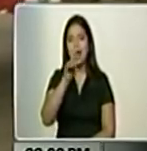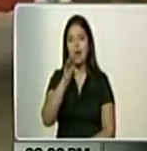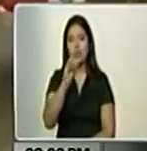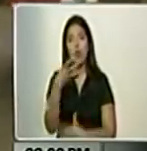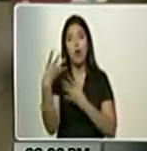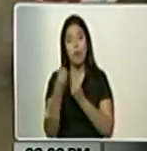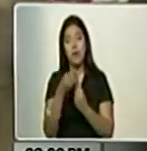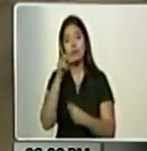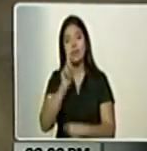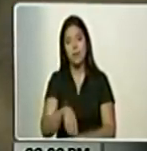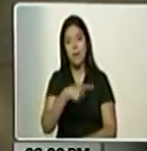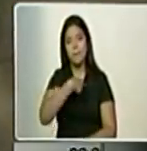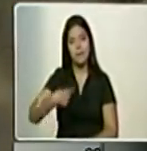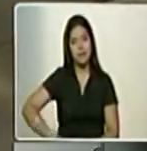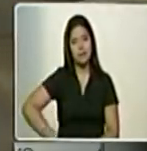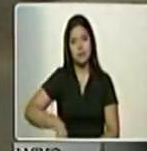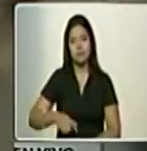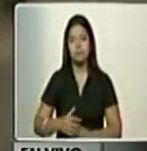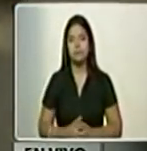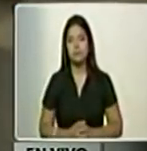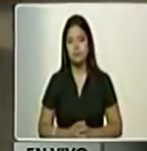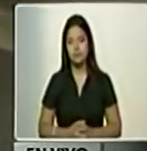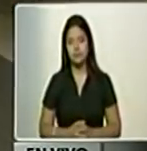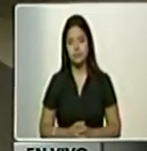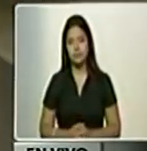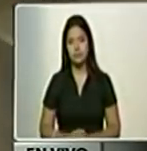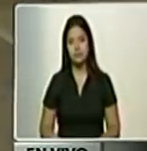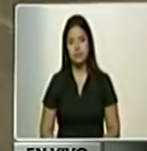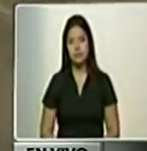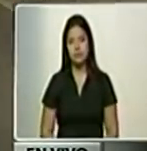al presidente Nicolás Maduro